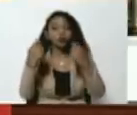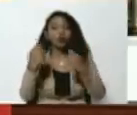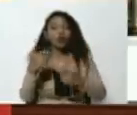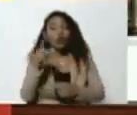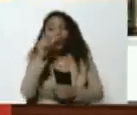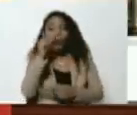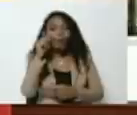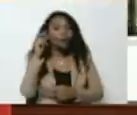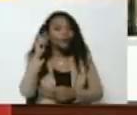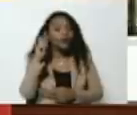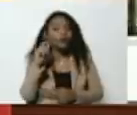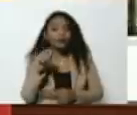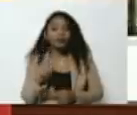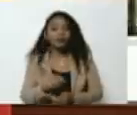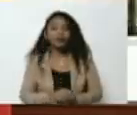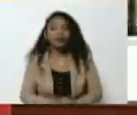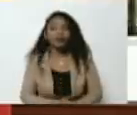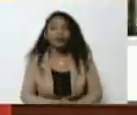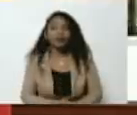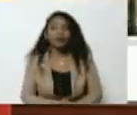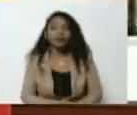Chuchú.